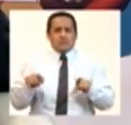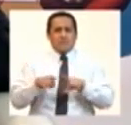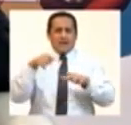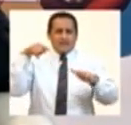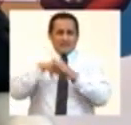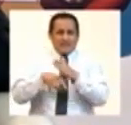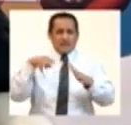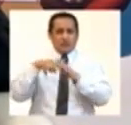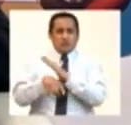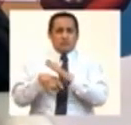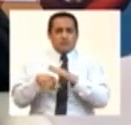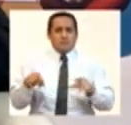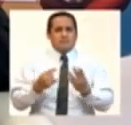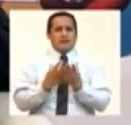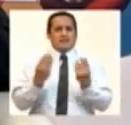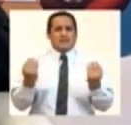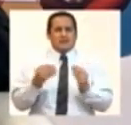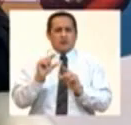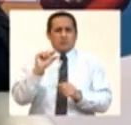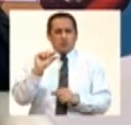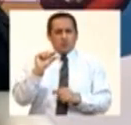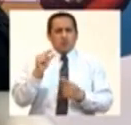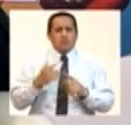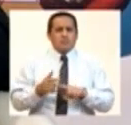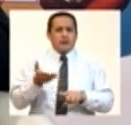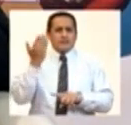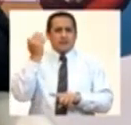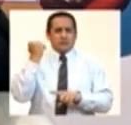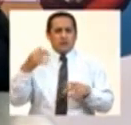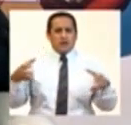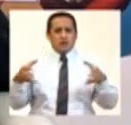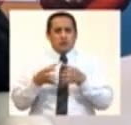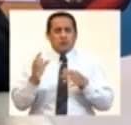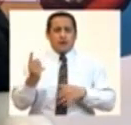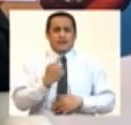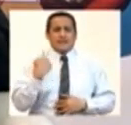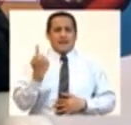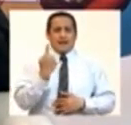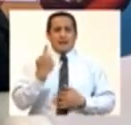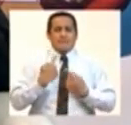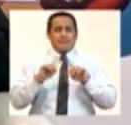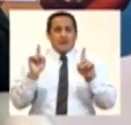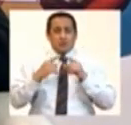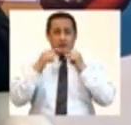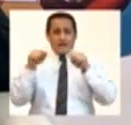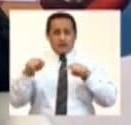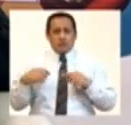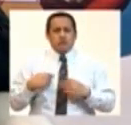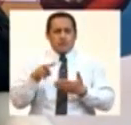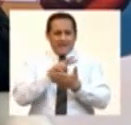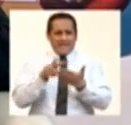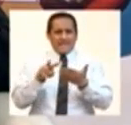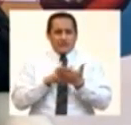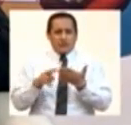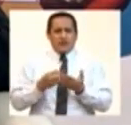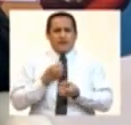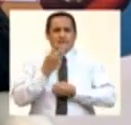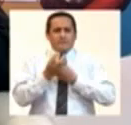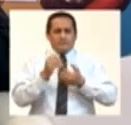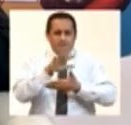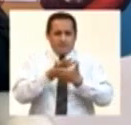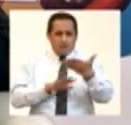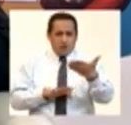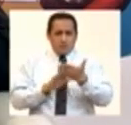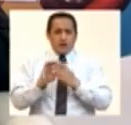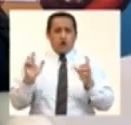ellos eliminaron, bastante baja en el conjunto general, pero he estado leyendo el